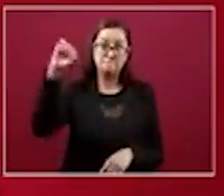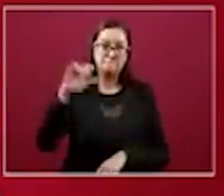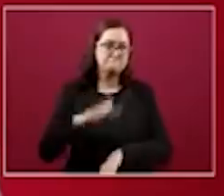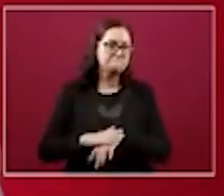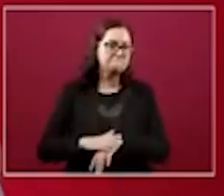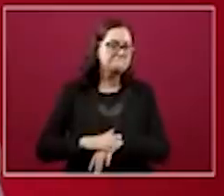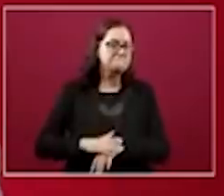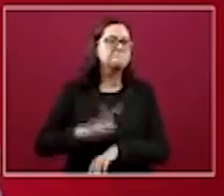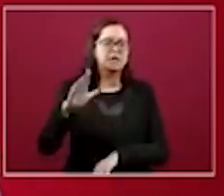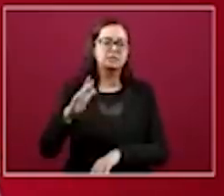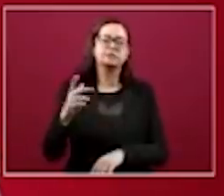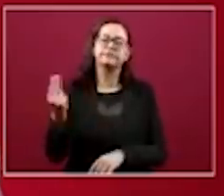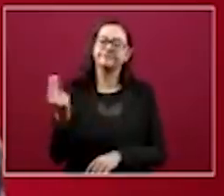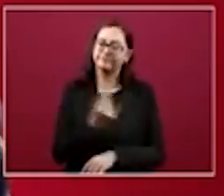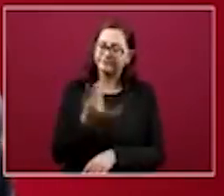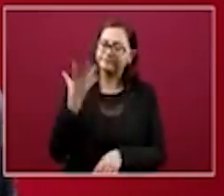ajustarlos.